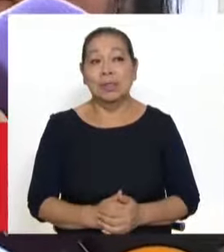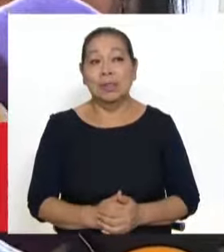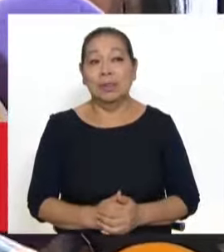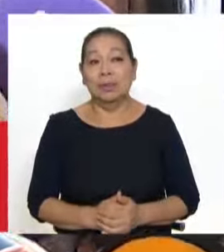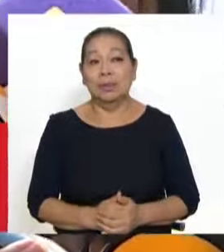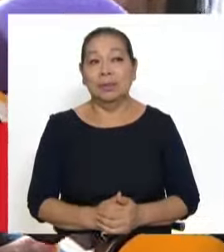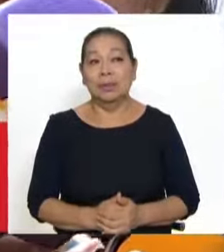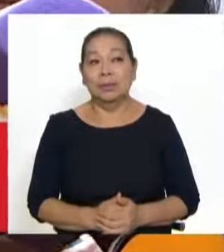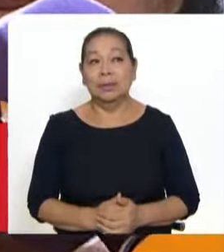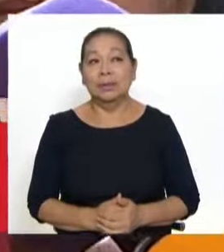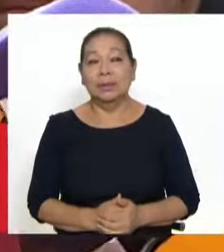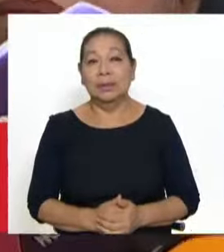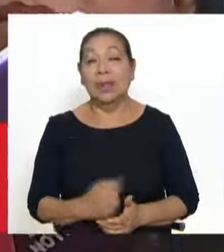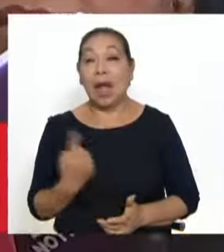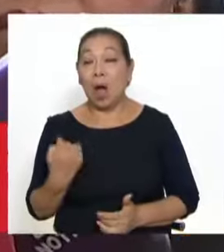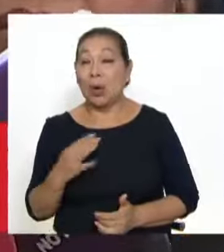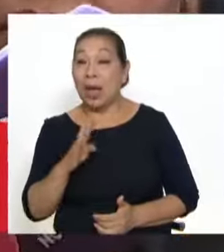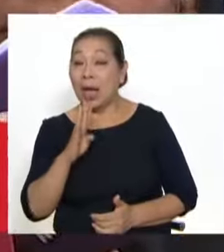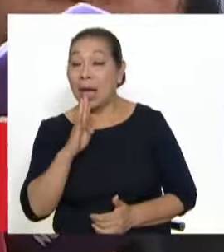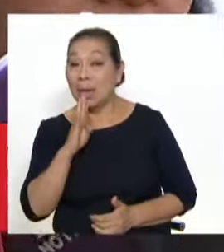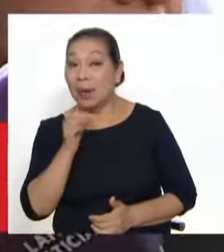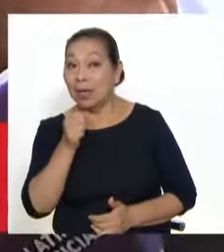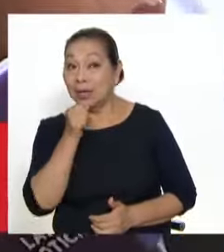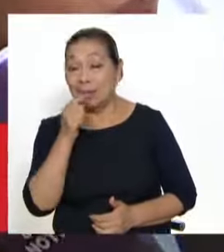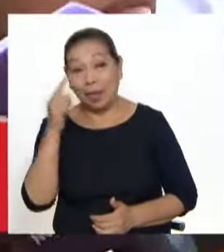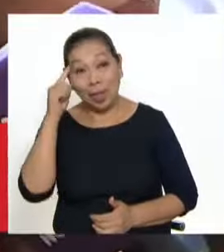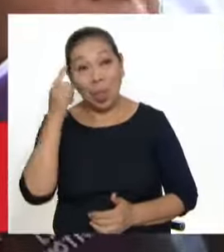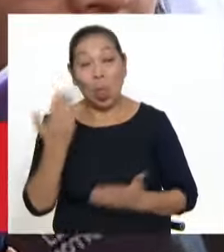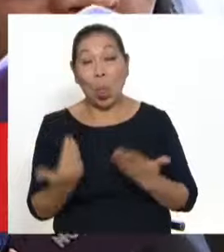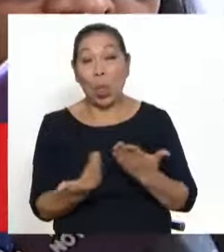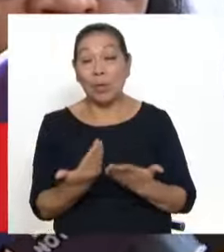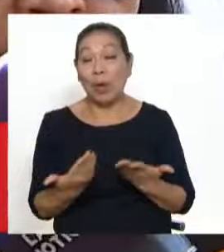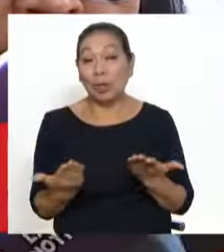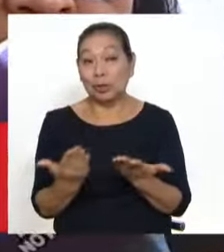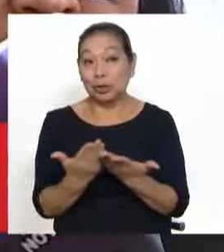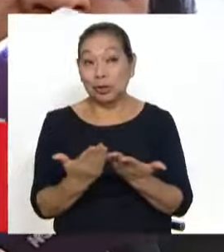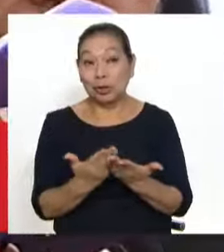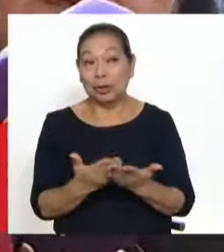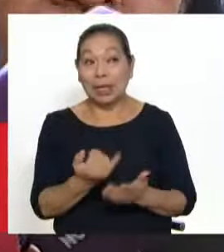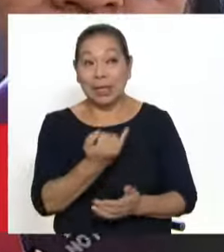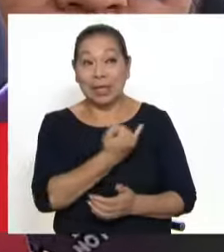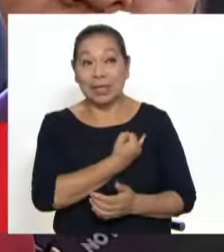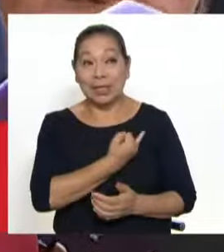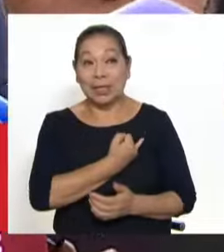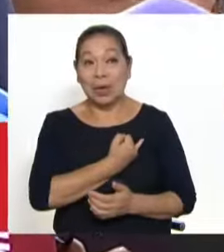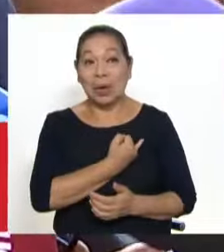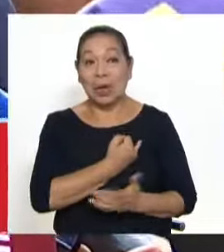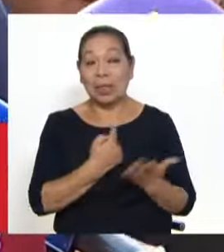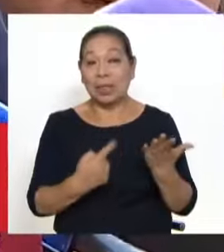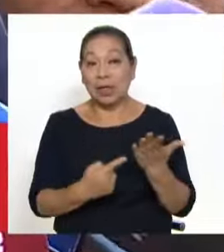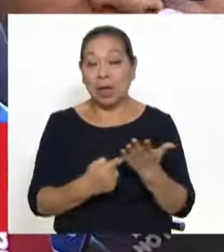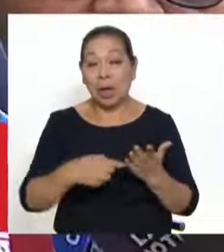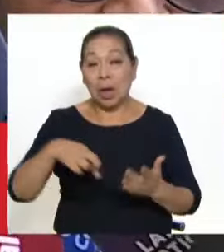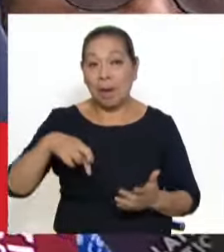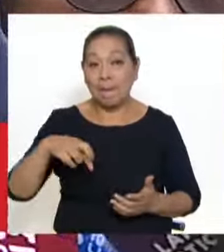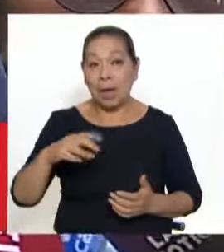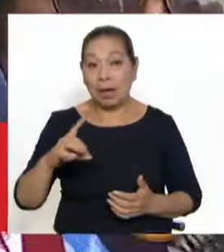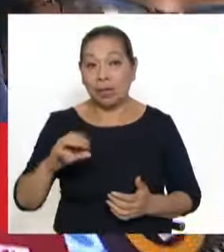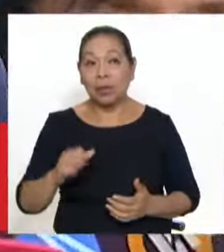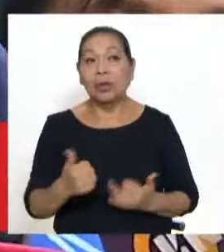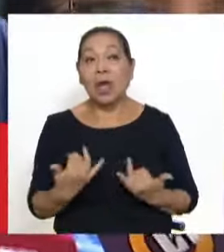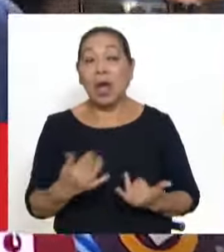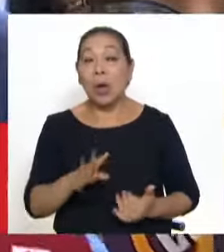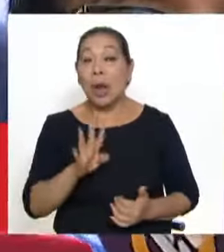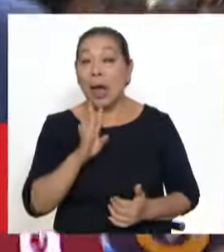prototipo. ¿Cómo están, compañera? Muy buenos días. Luego de la inauguración del año académico 2024 del Instituto Tecnológico José Pardo, el ministro de